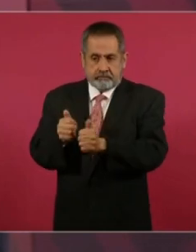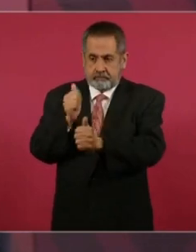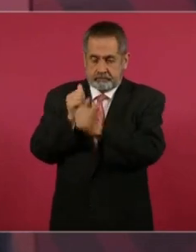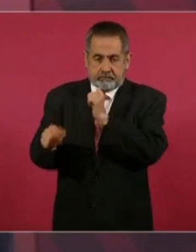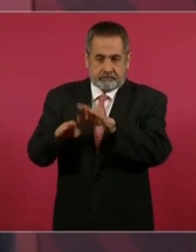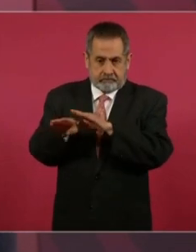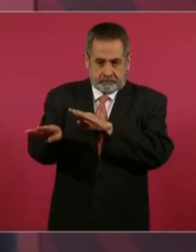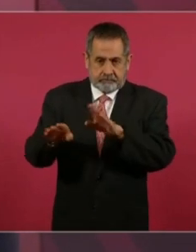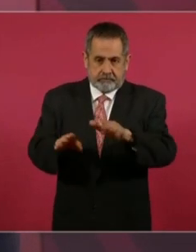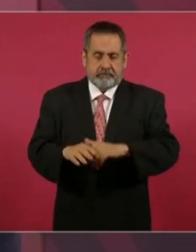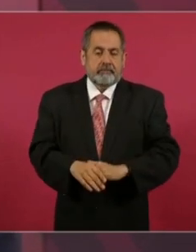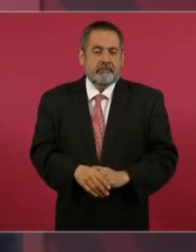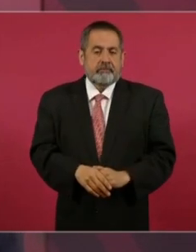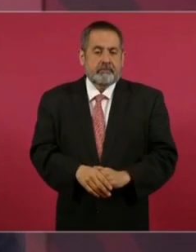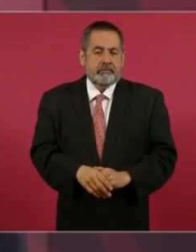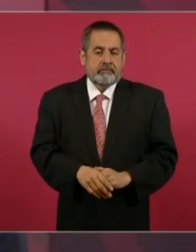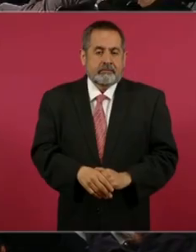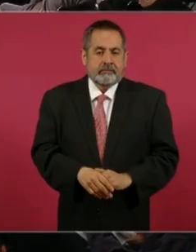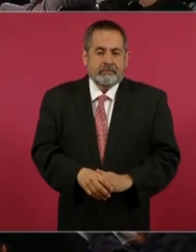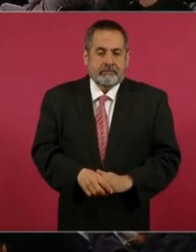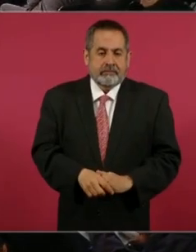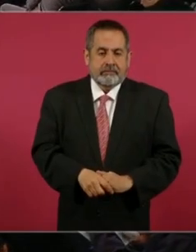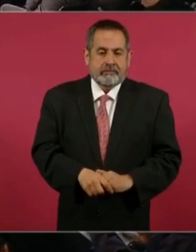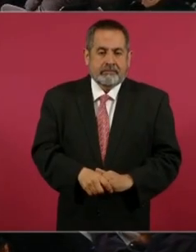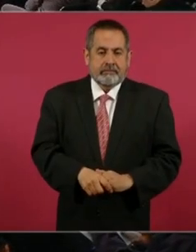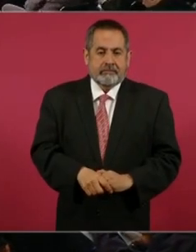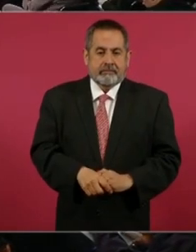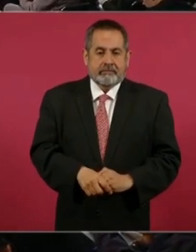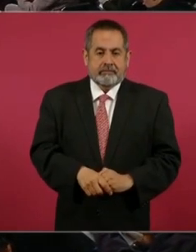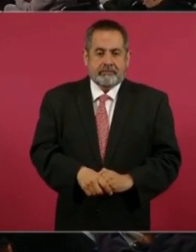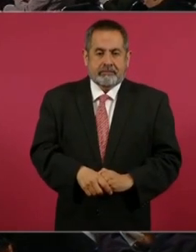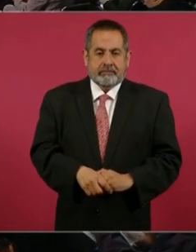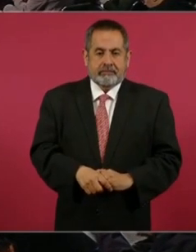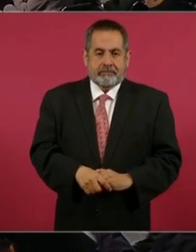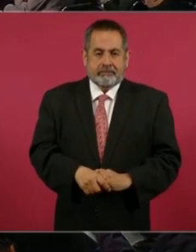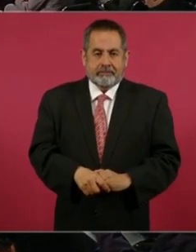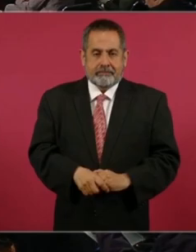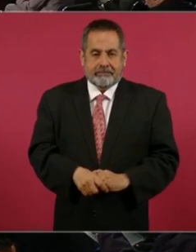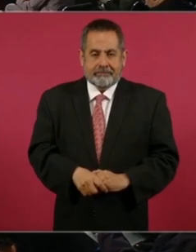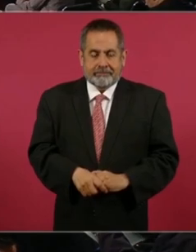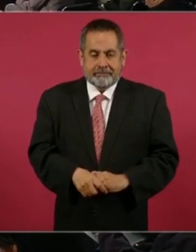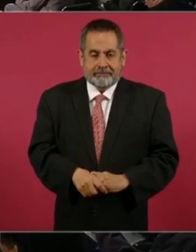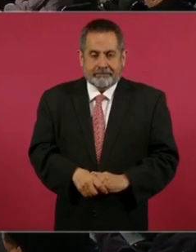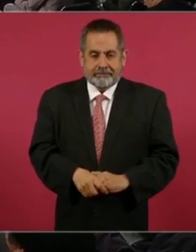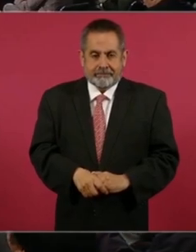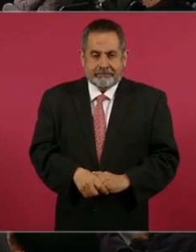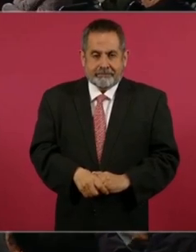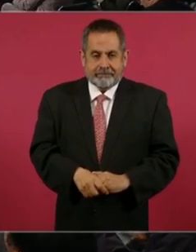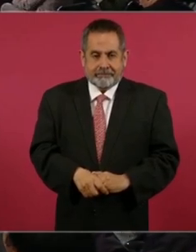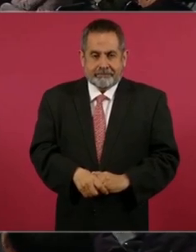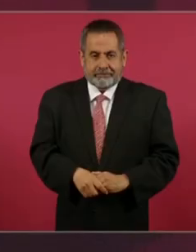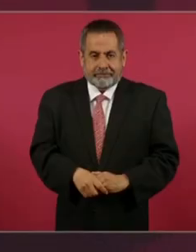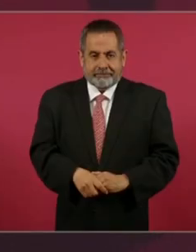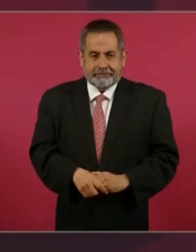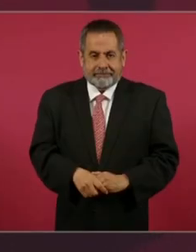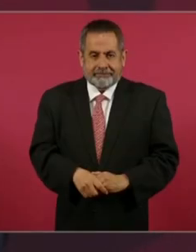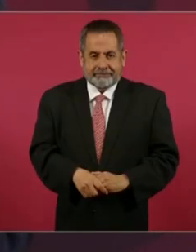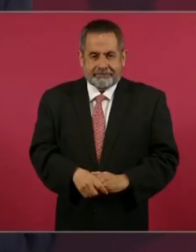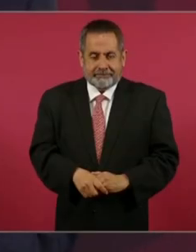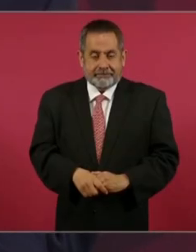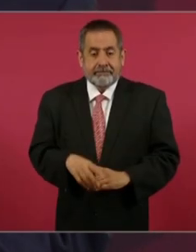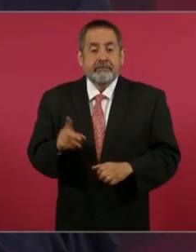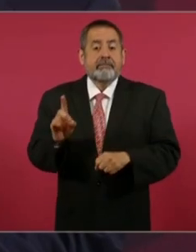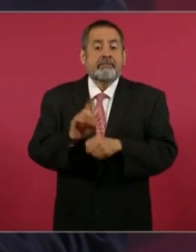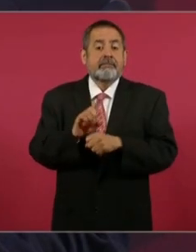carretera. Presidente, el 2 de febrero nos permiten traer los tamales del día 2 de la Candelaria. El día 12, pero vamos a estar